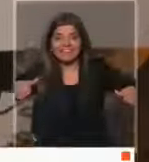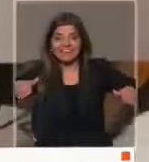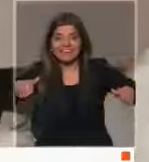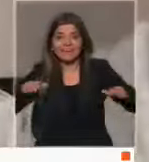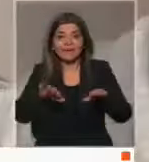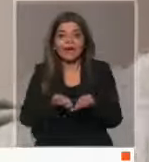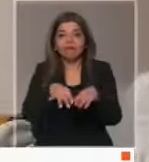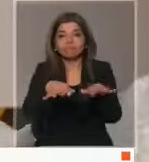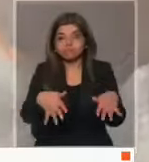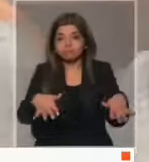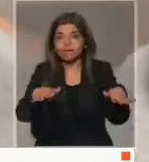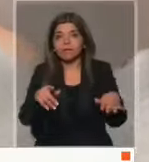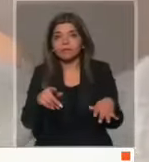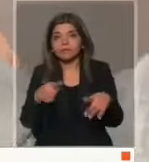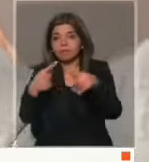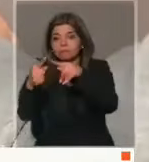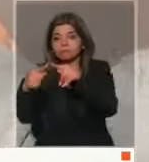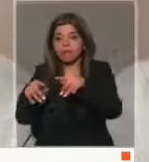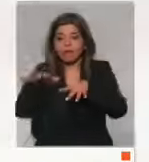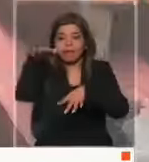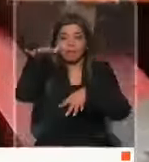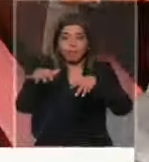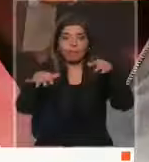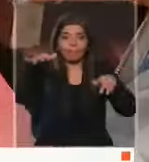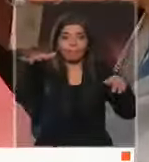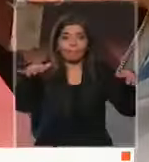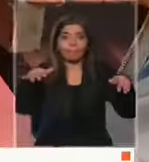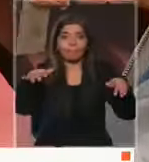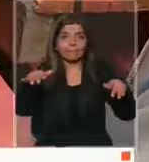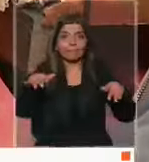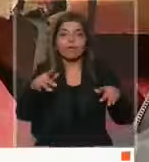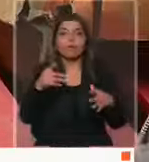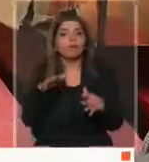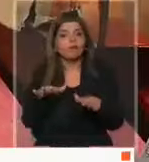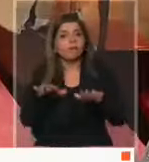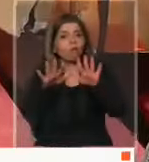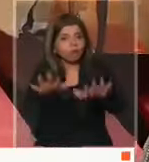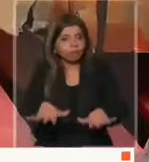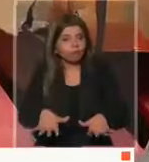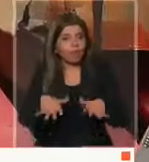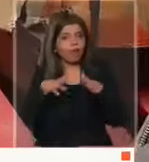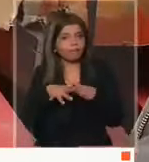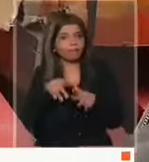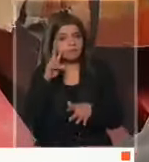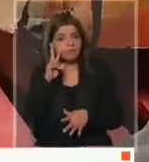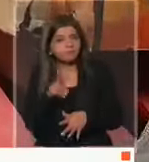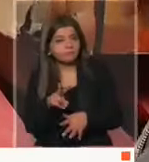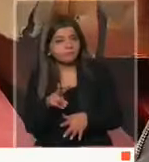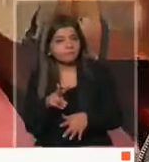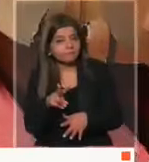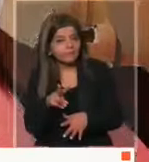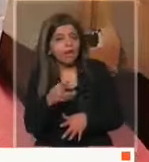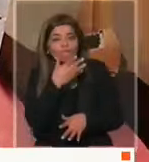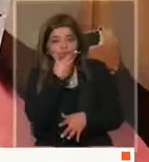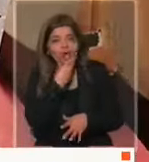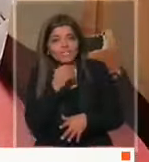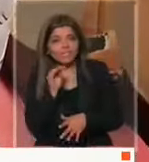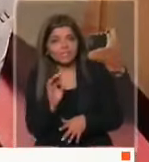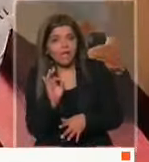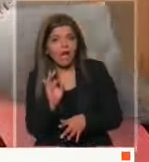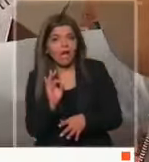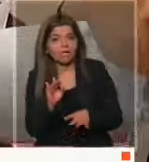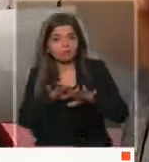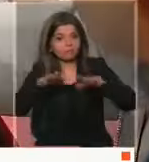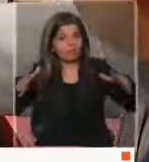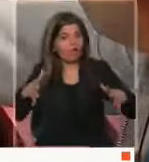que viene con varios compartimentos y para una sala de eventos, sí, como una parrilla auxiliar, súper buena, porque es de buen